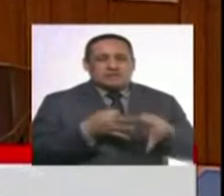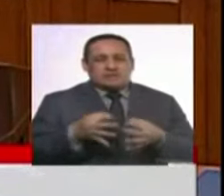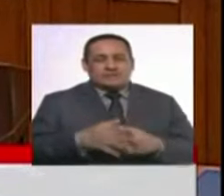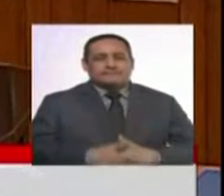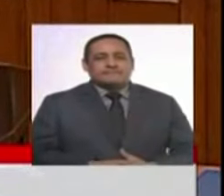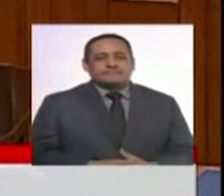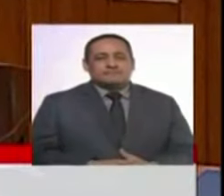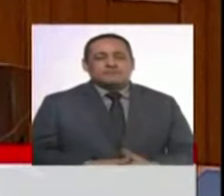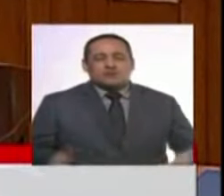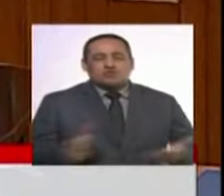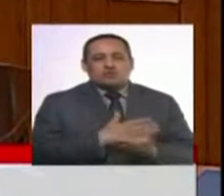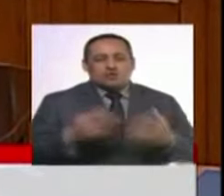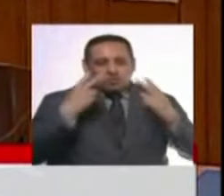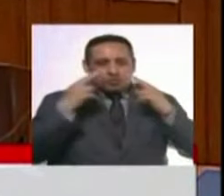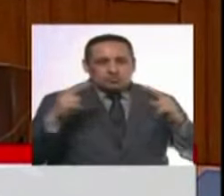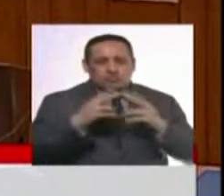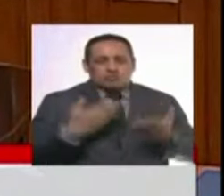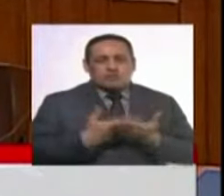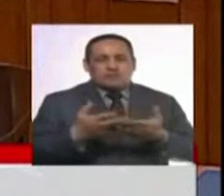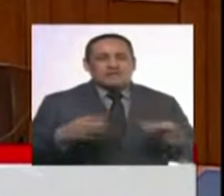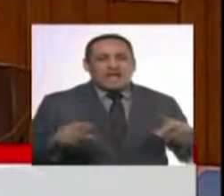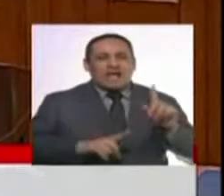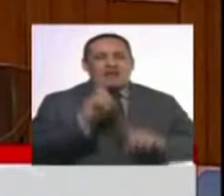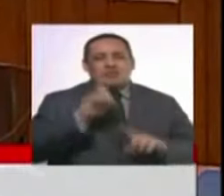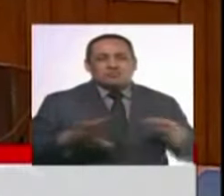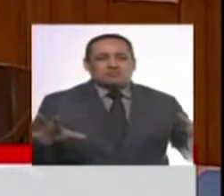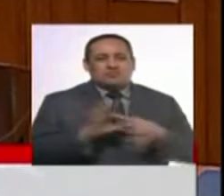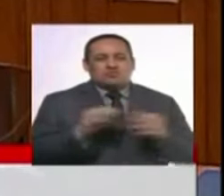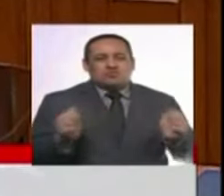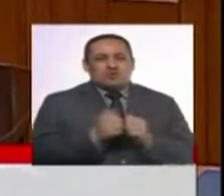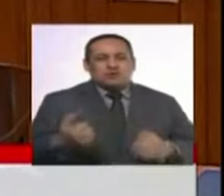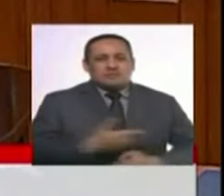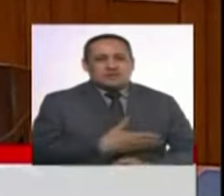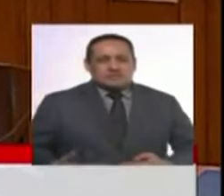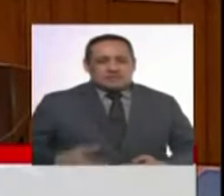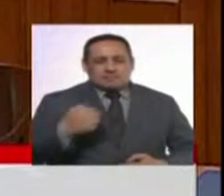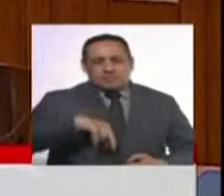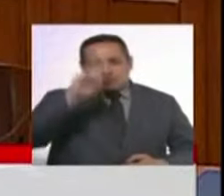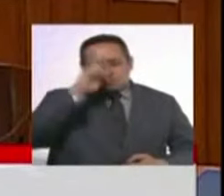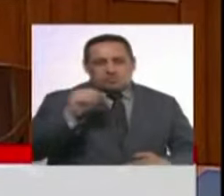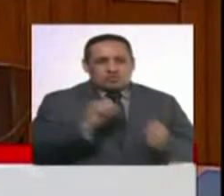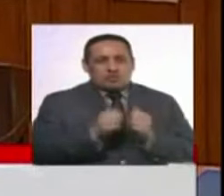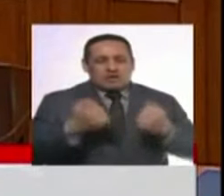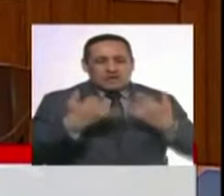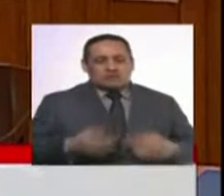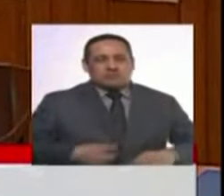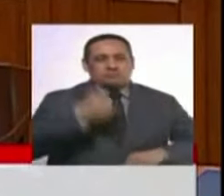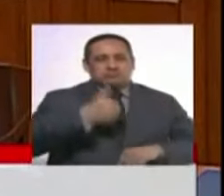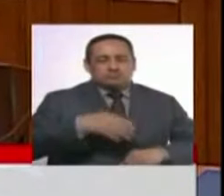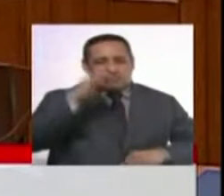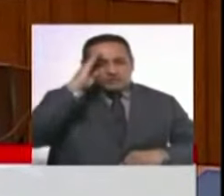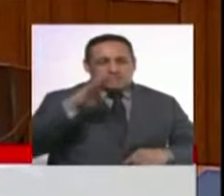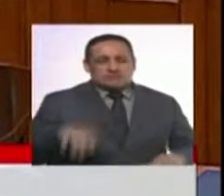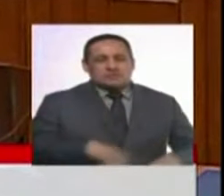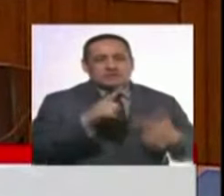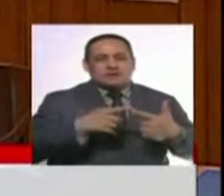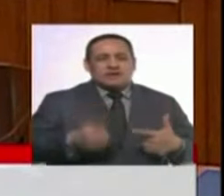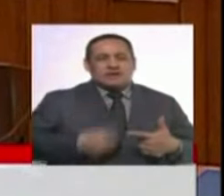que no conozco la existencia de algún vínculo entre el señor presidente de la república con el actual comandante general de la pnp